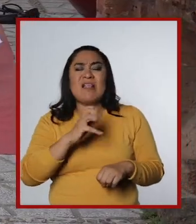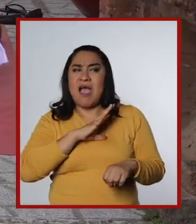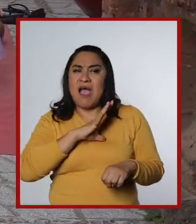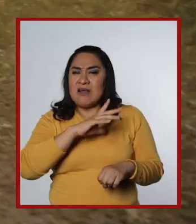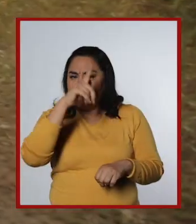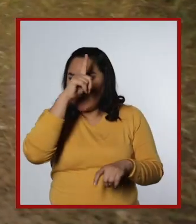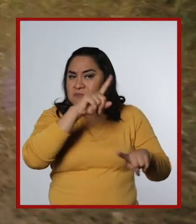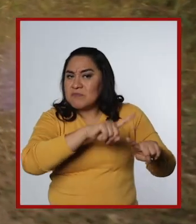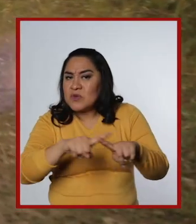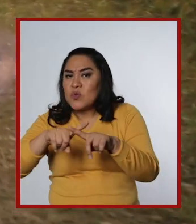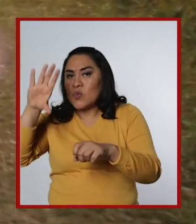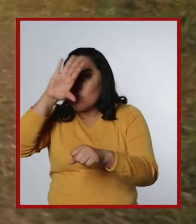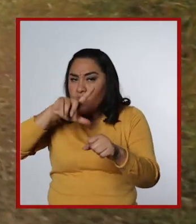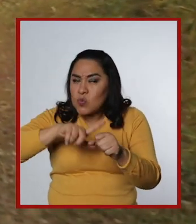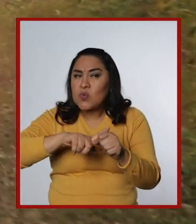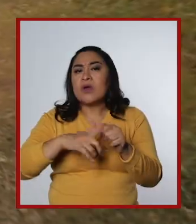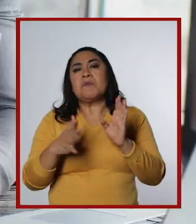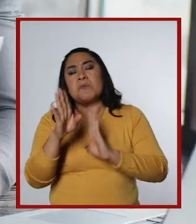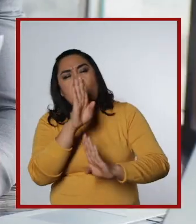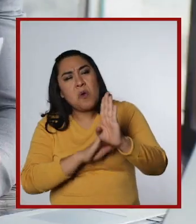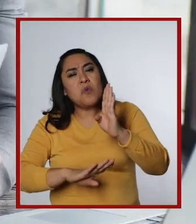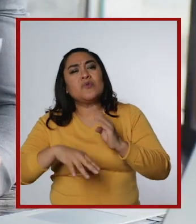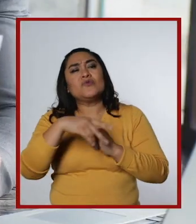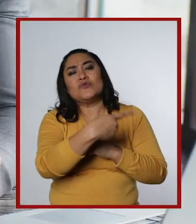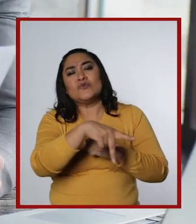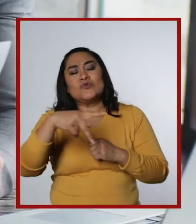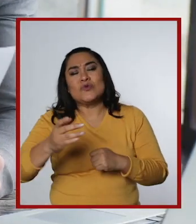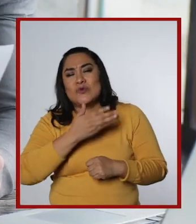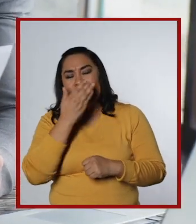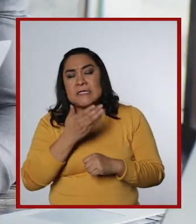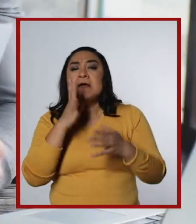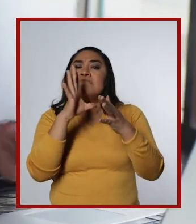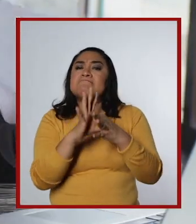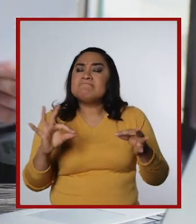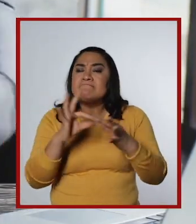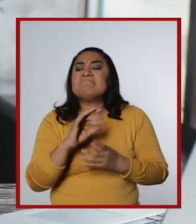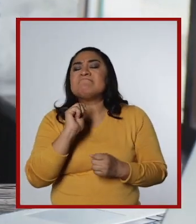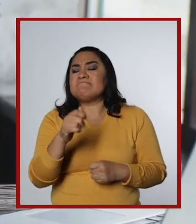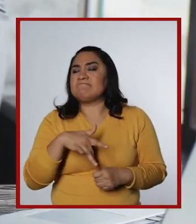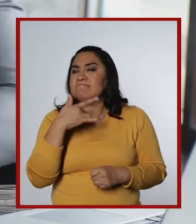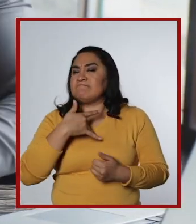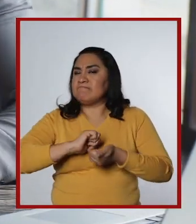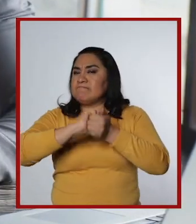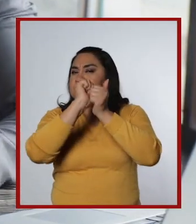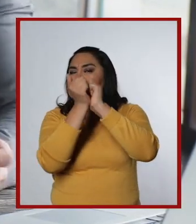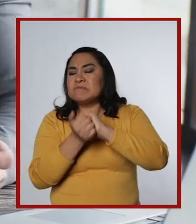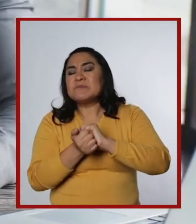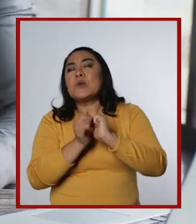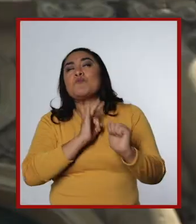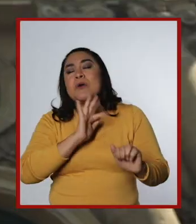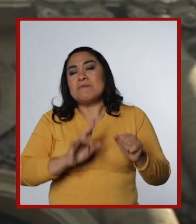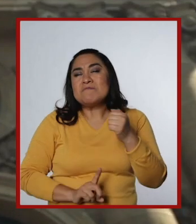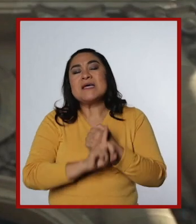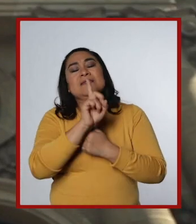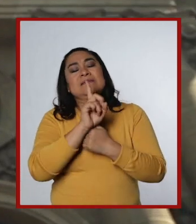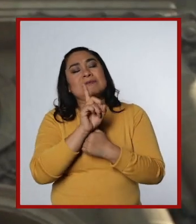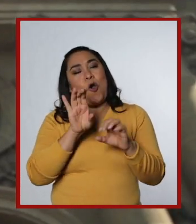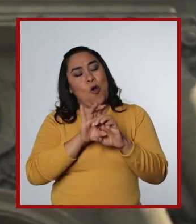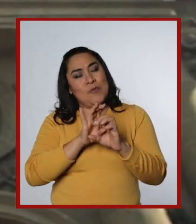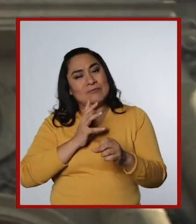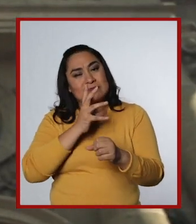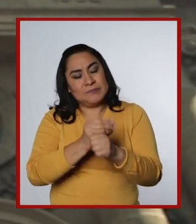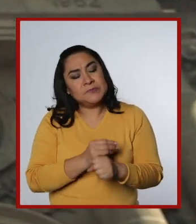diversidad cultural, biológica de regiones. Hablaremos de esto y de qué habilidades se necesitan para enfrentar los conflictos, además